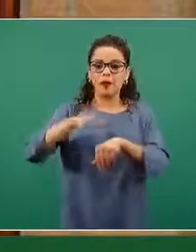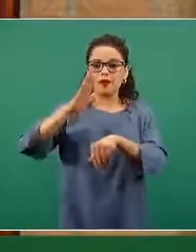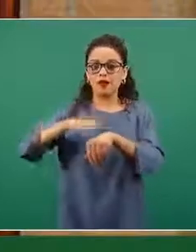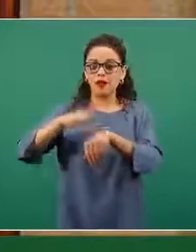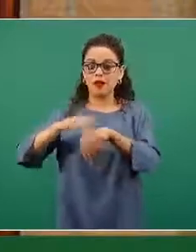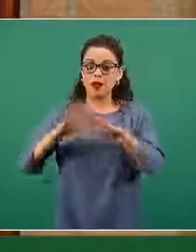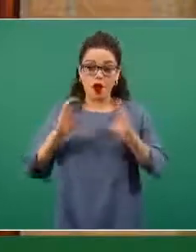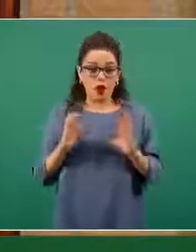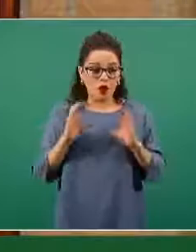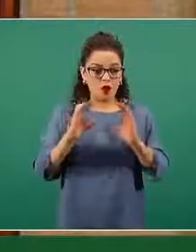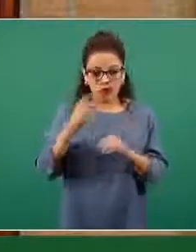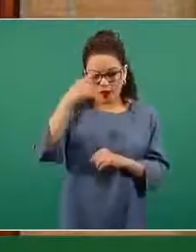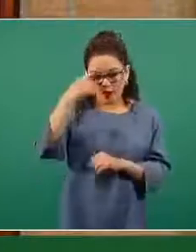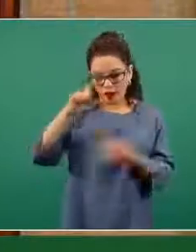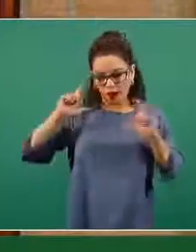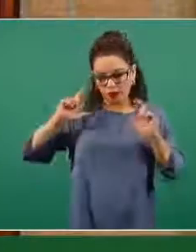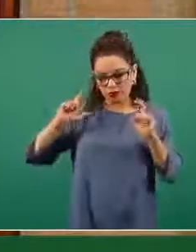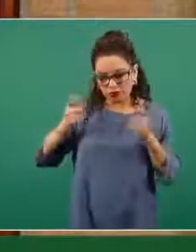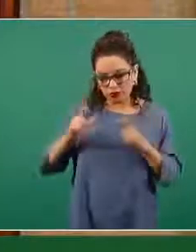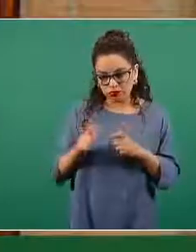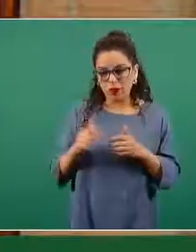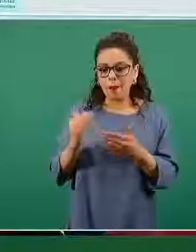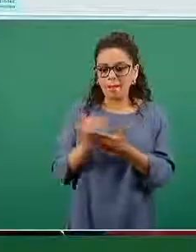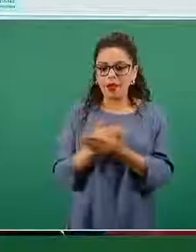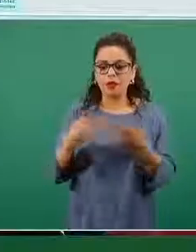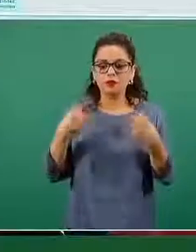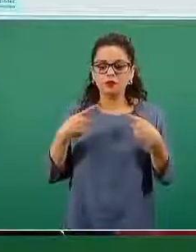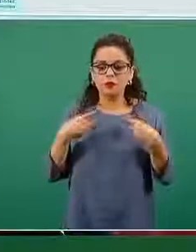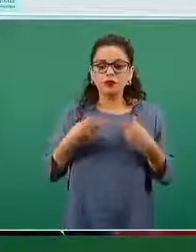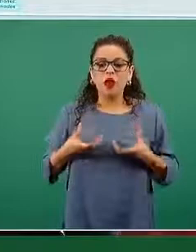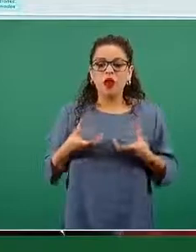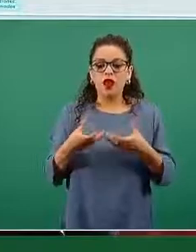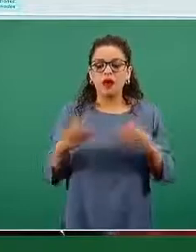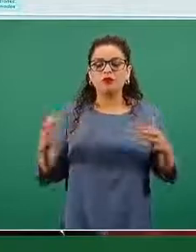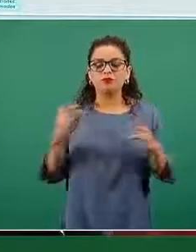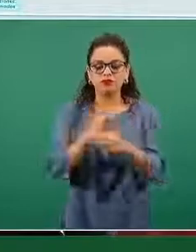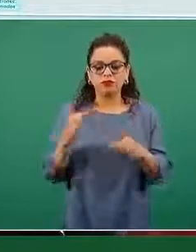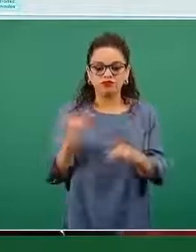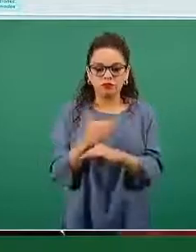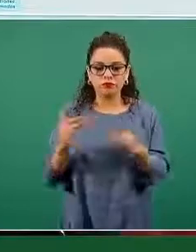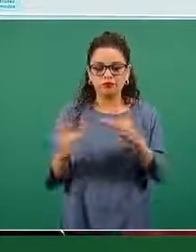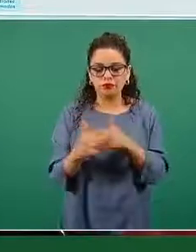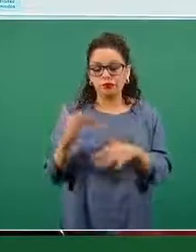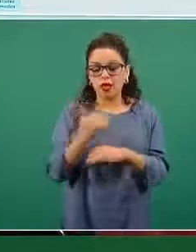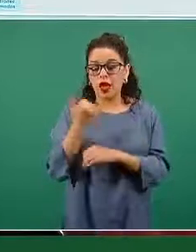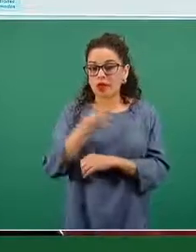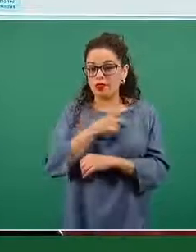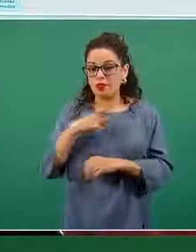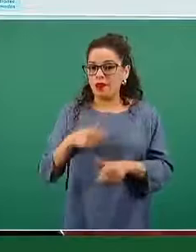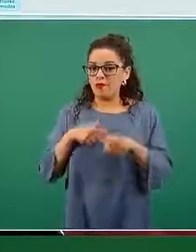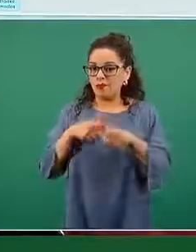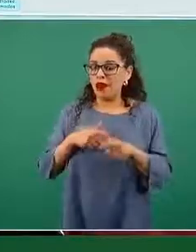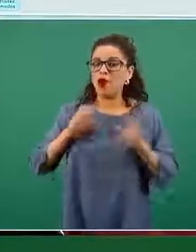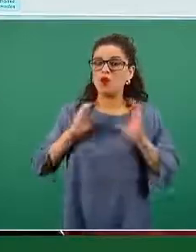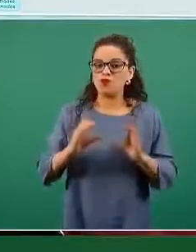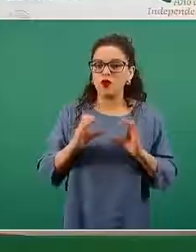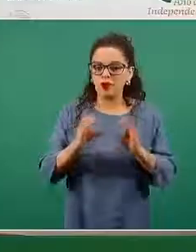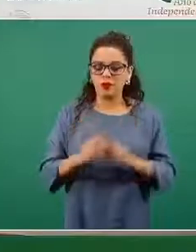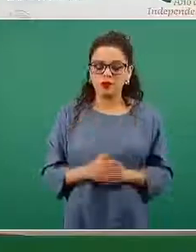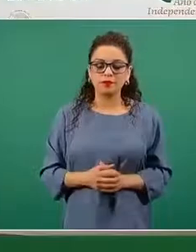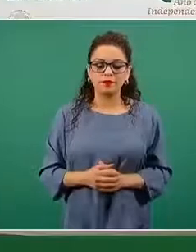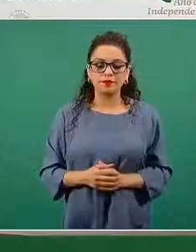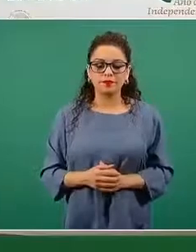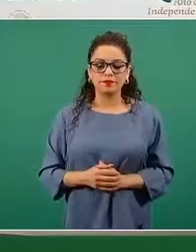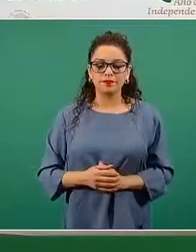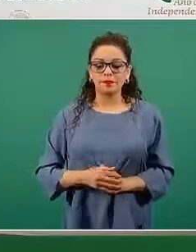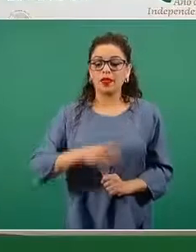medidas de disminución de la movilidad y de mantenimiento de las acciones preventivas. Entonces vamos a